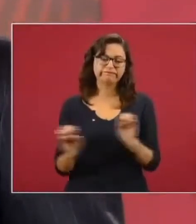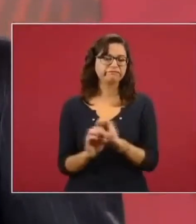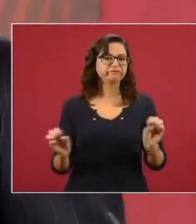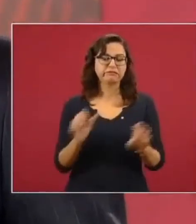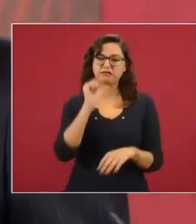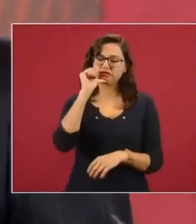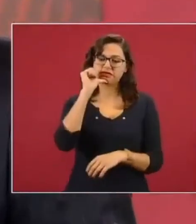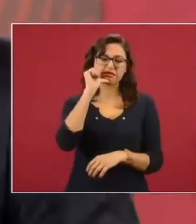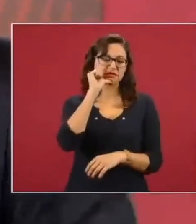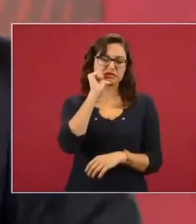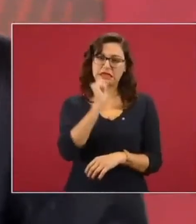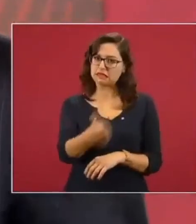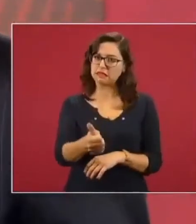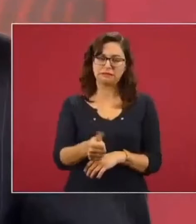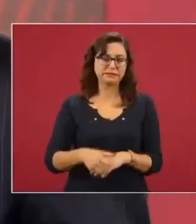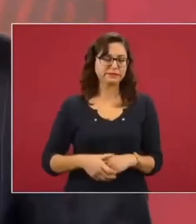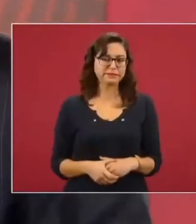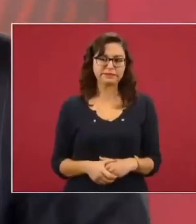Ya